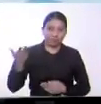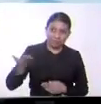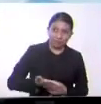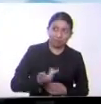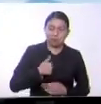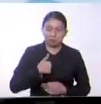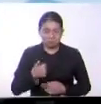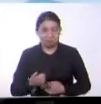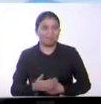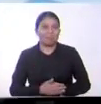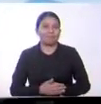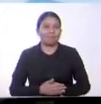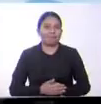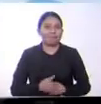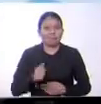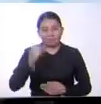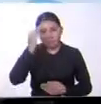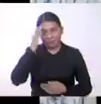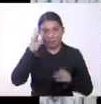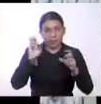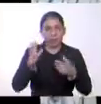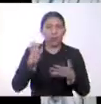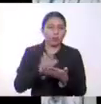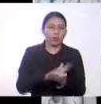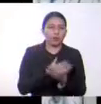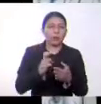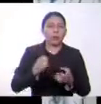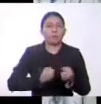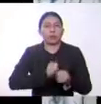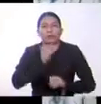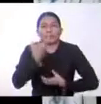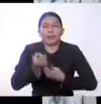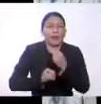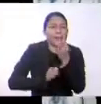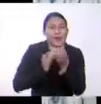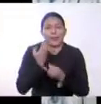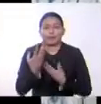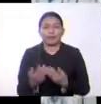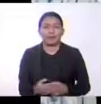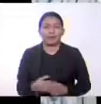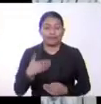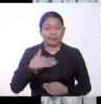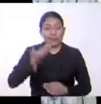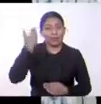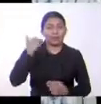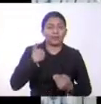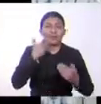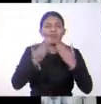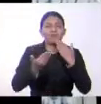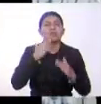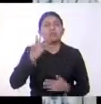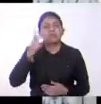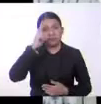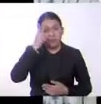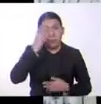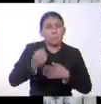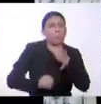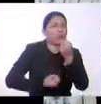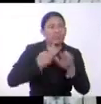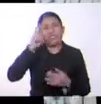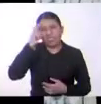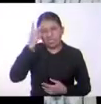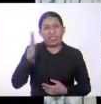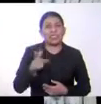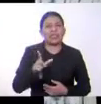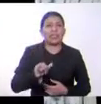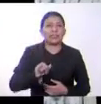conocer y compartir algo más sobre poesía. Bien, antes explicaba a los estudiantes qué es la poesía, qué es la lírica y se